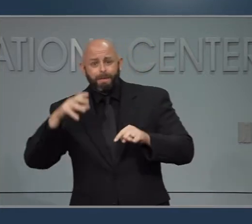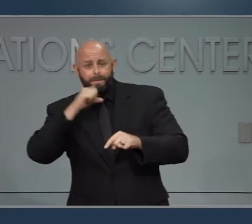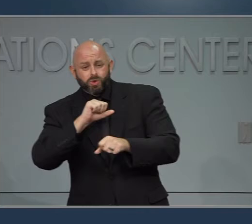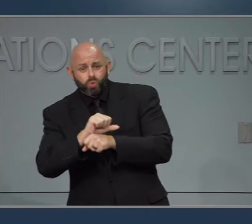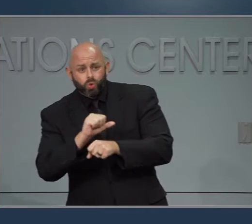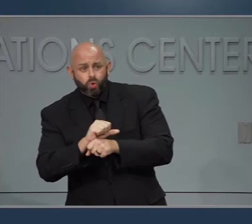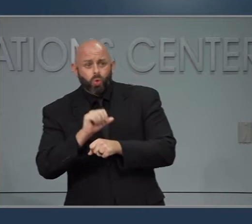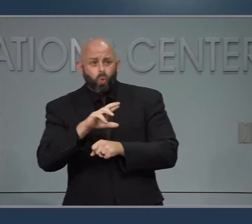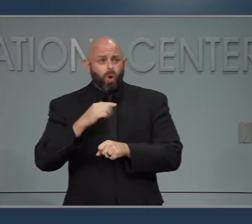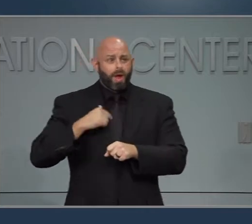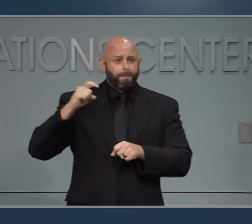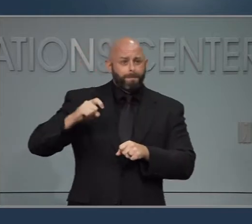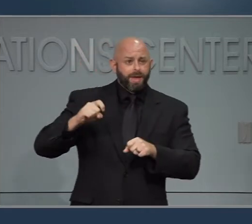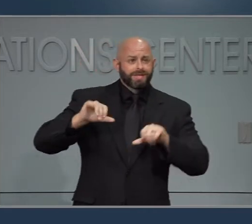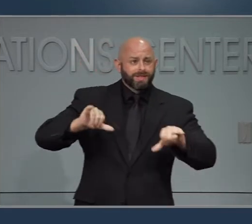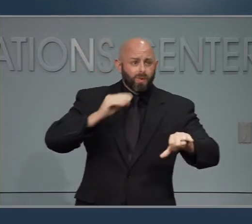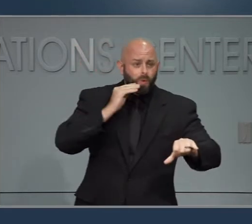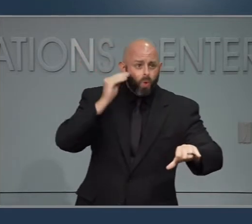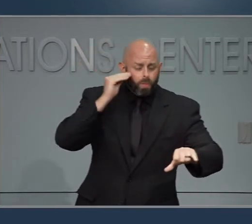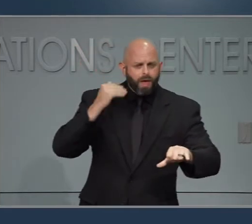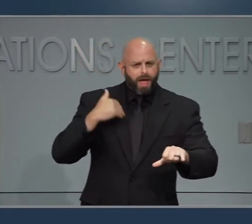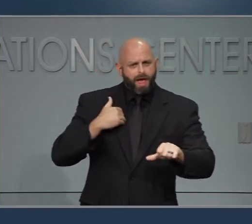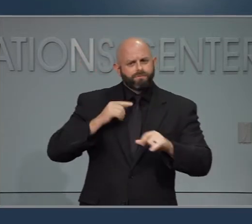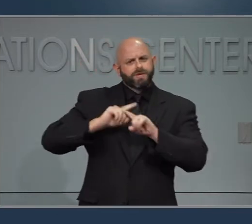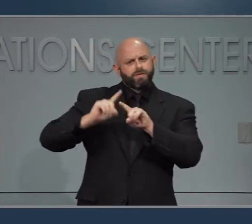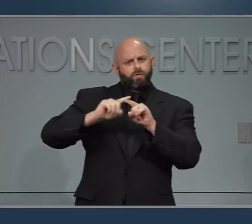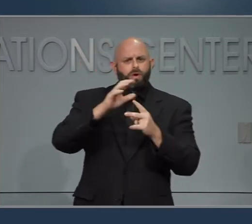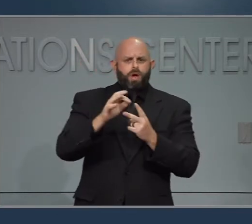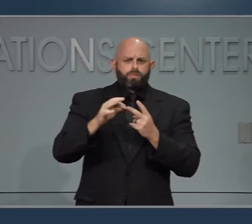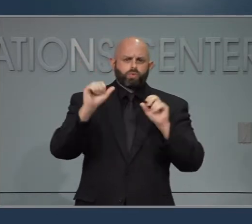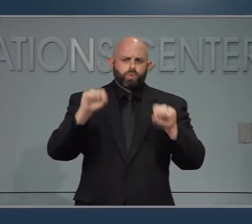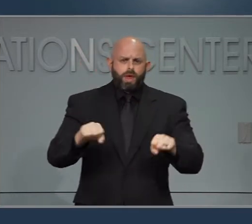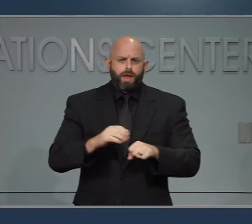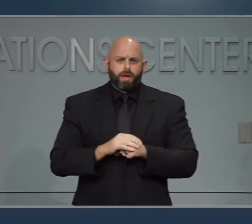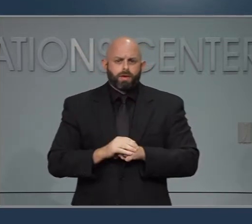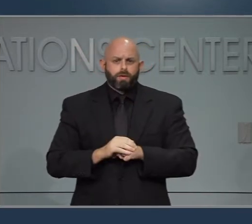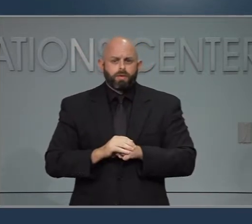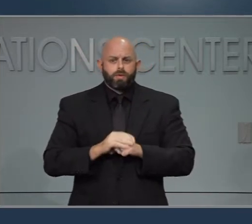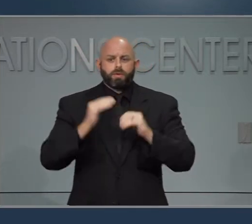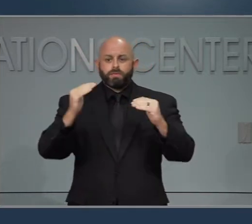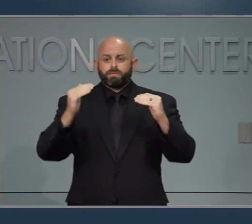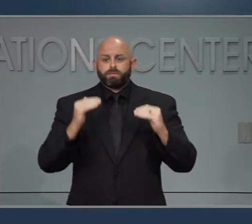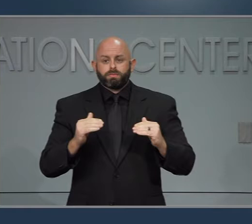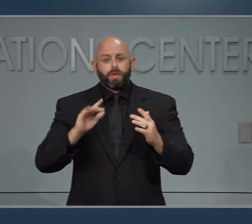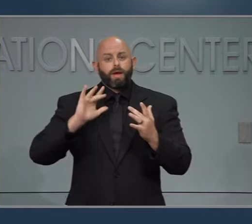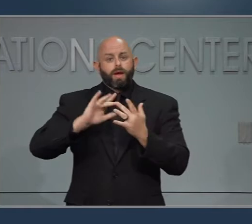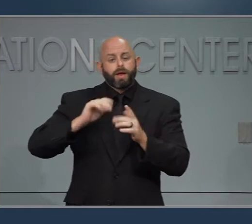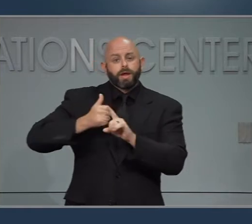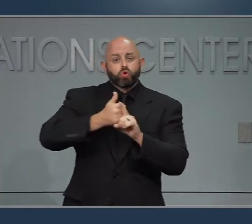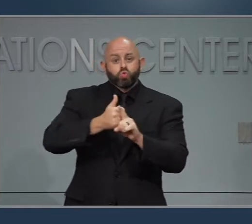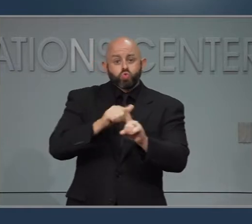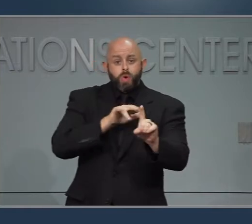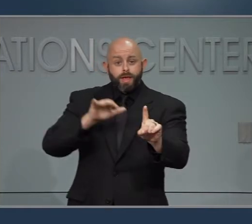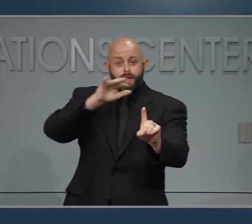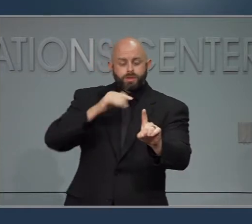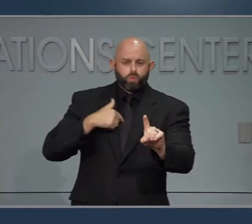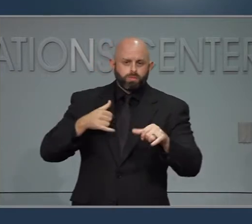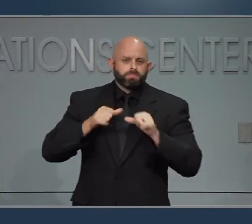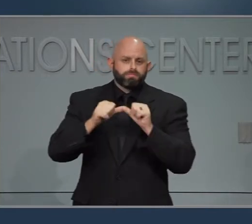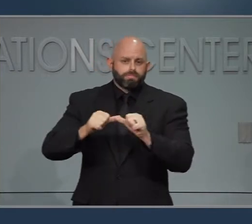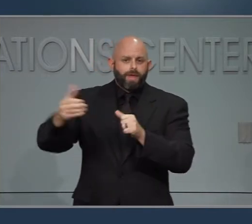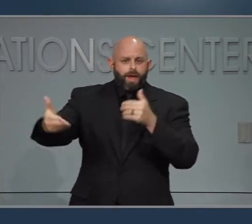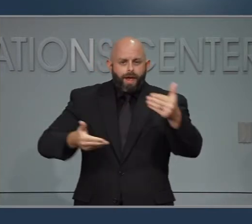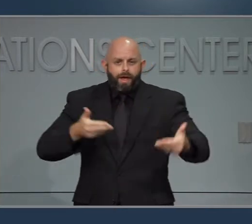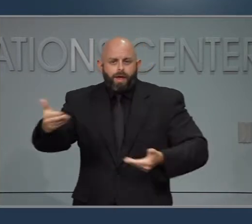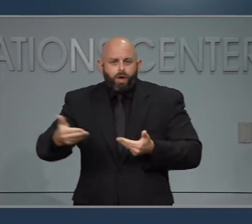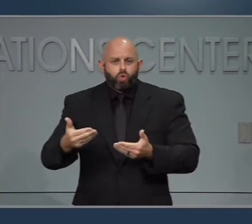su trabajo o quedarse seguros en casa. Y continuamos contratando rastreadores de contacto para impulsar